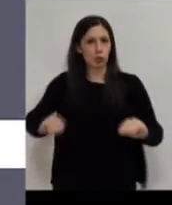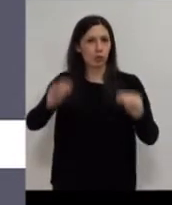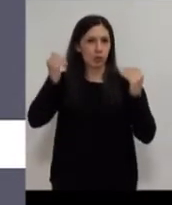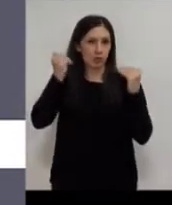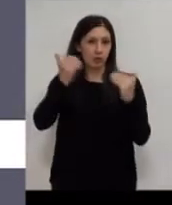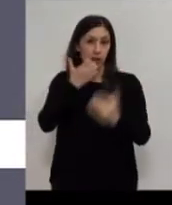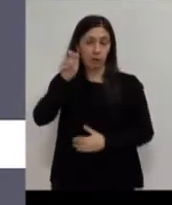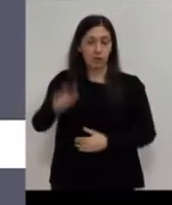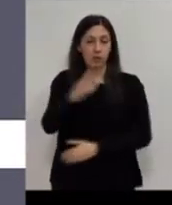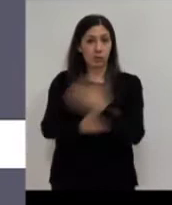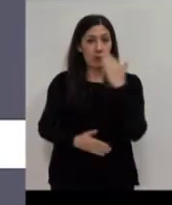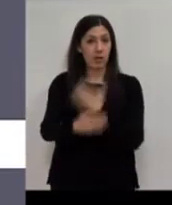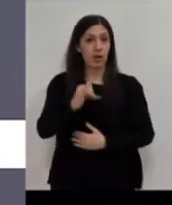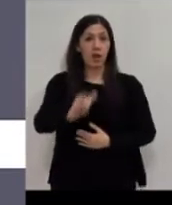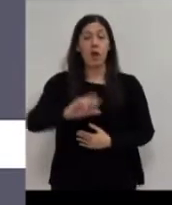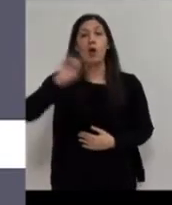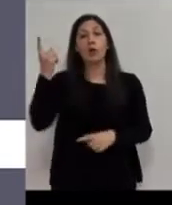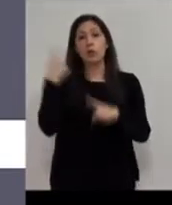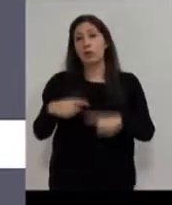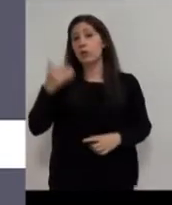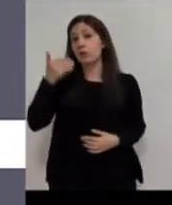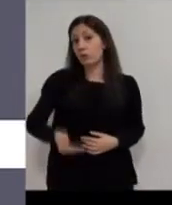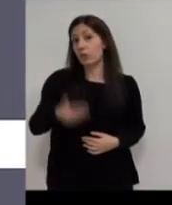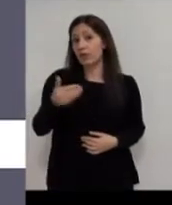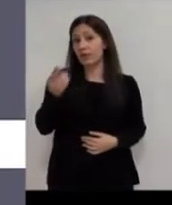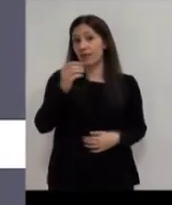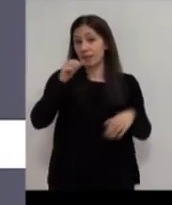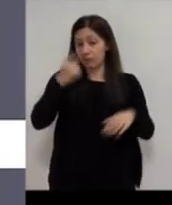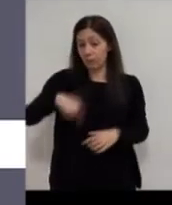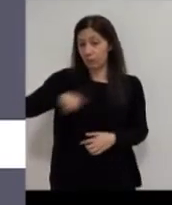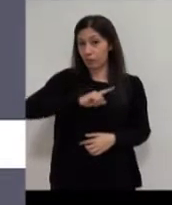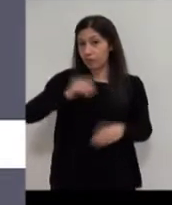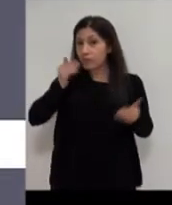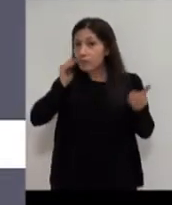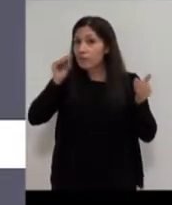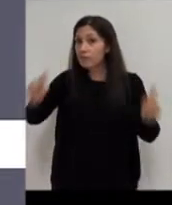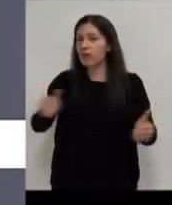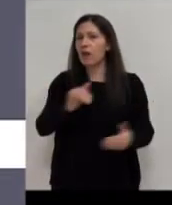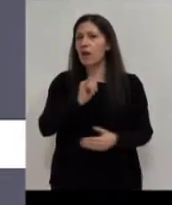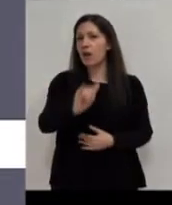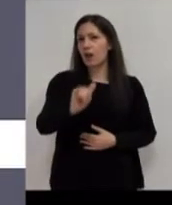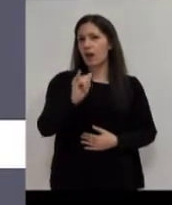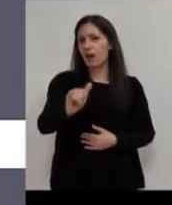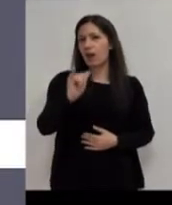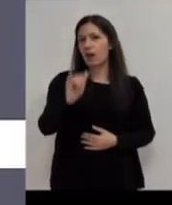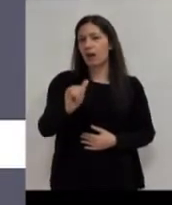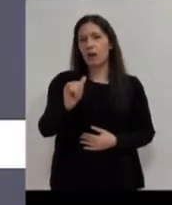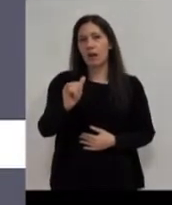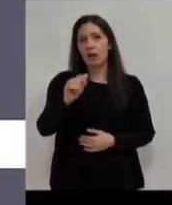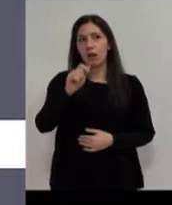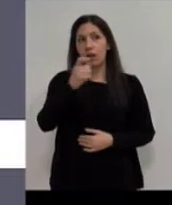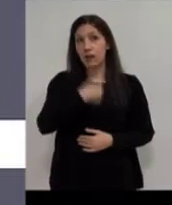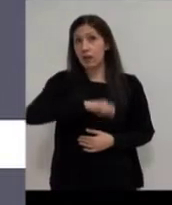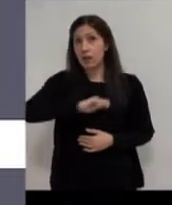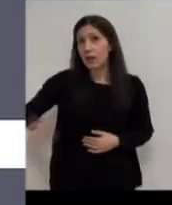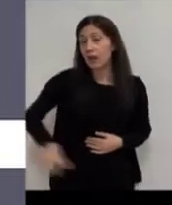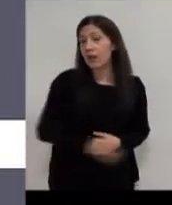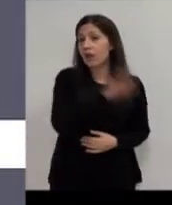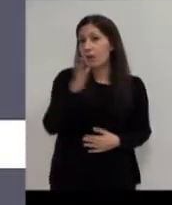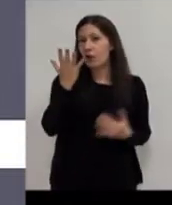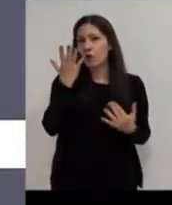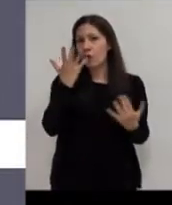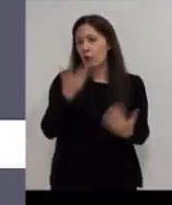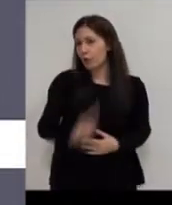tiene la persona con discapacidad. Pero otro de los elementos más importantes, y es en el que nos hemos centralizado, es que existe una